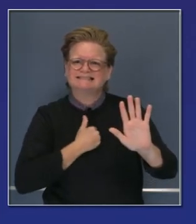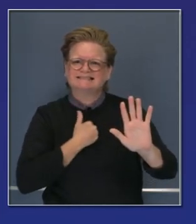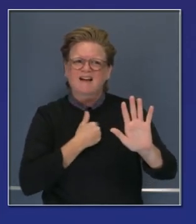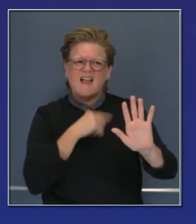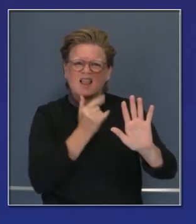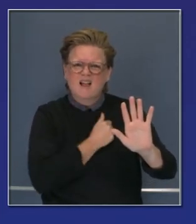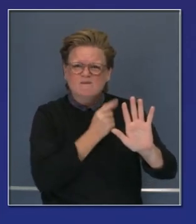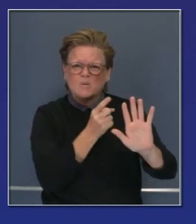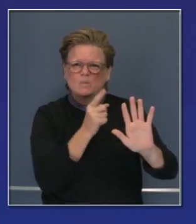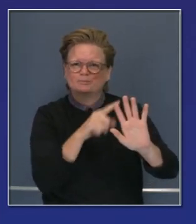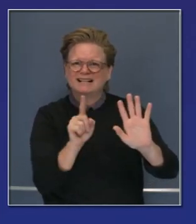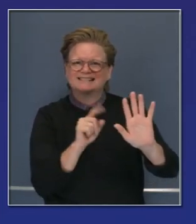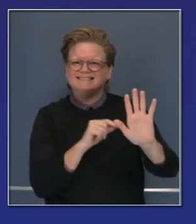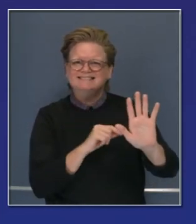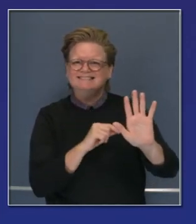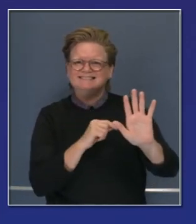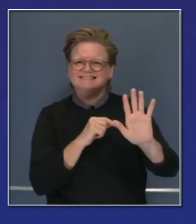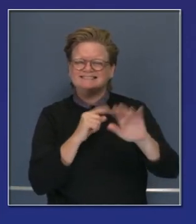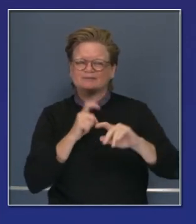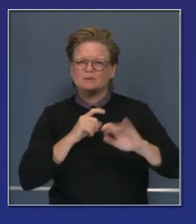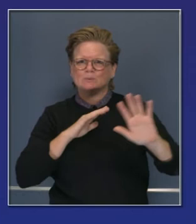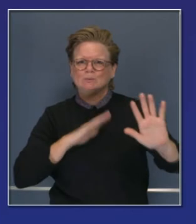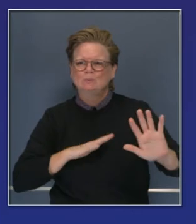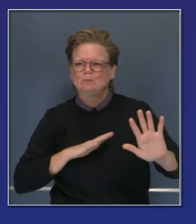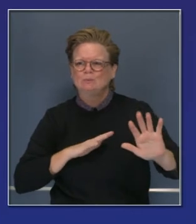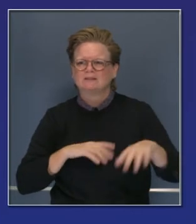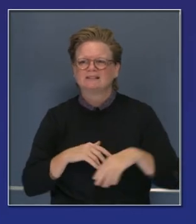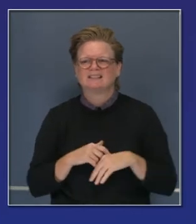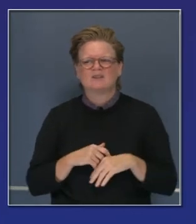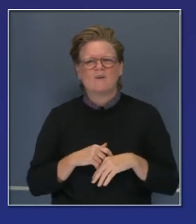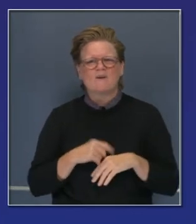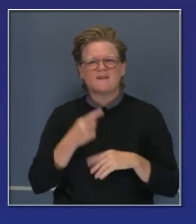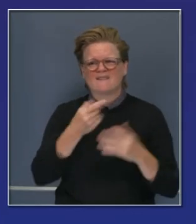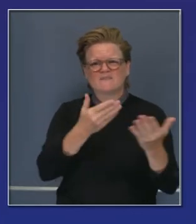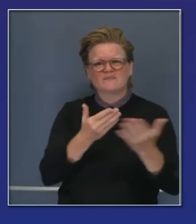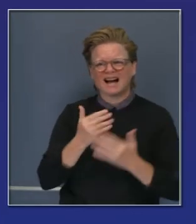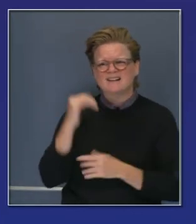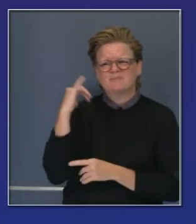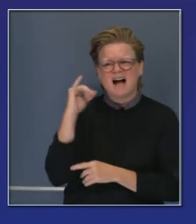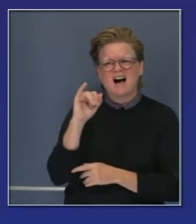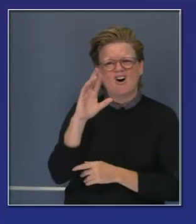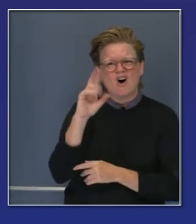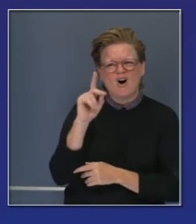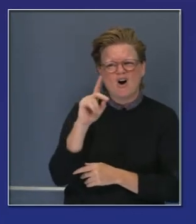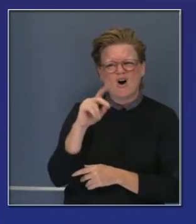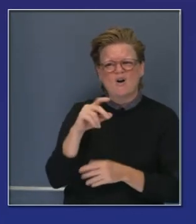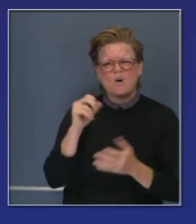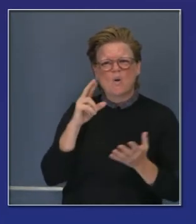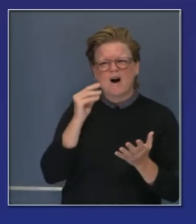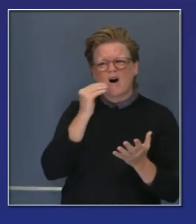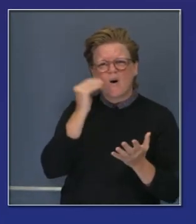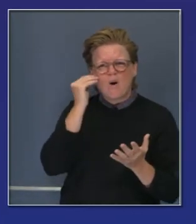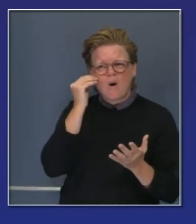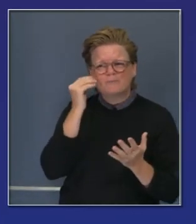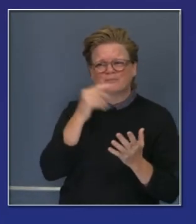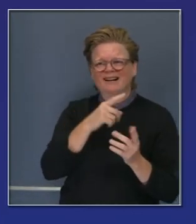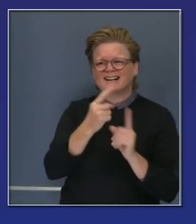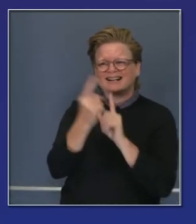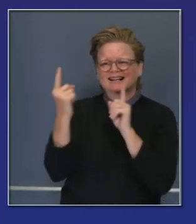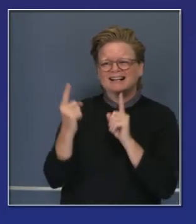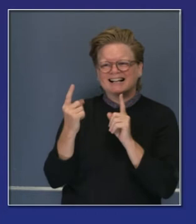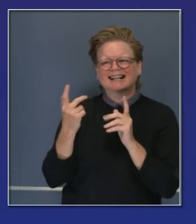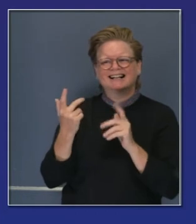esos ambientes en los que uno debe sentirse seguro, en su patio trasero, en su sala. Sus